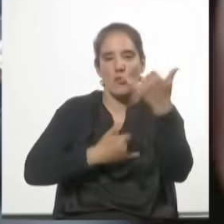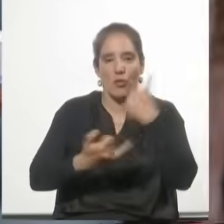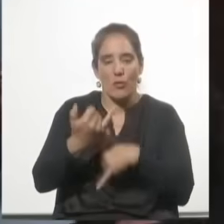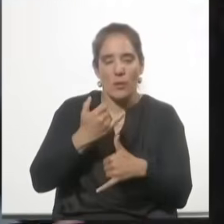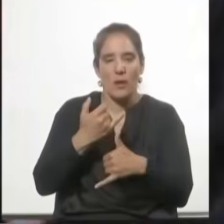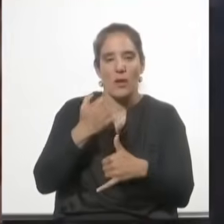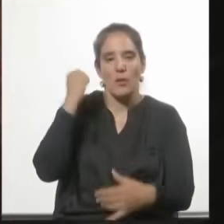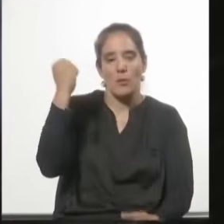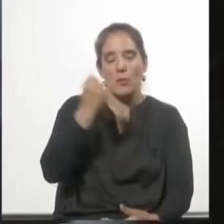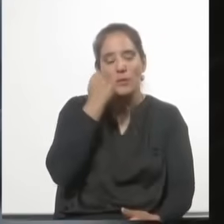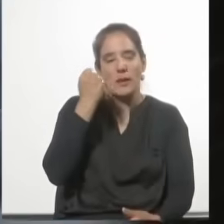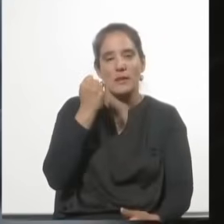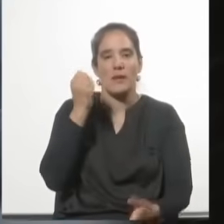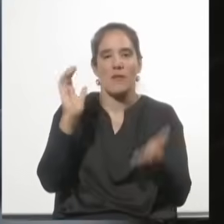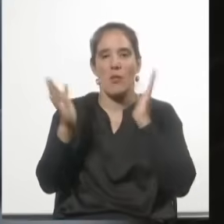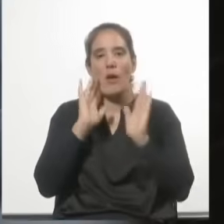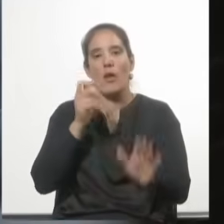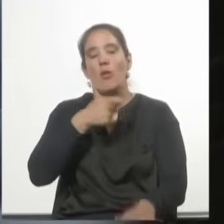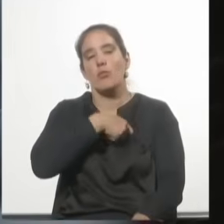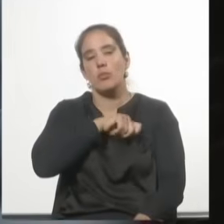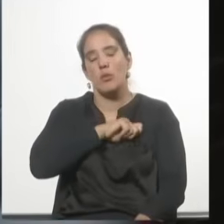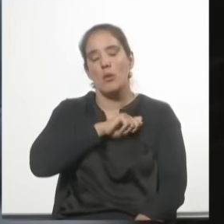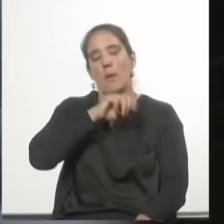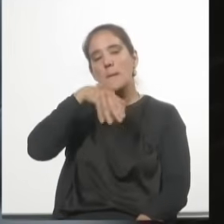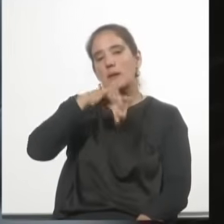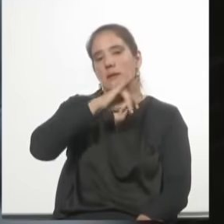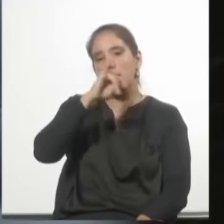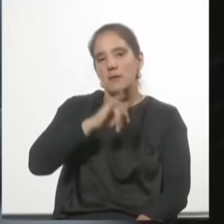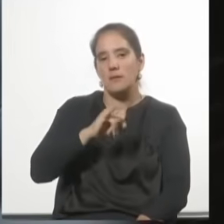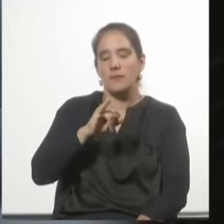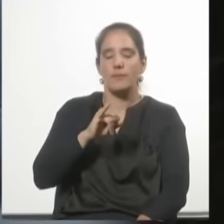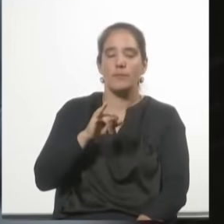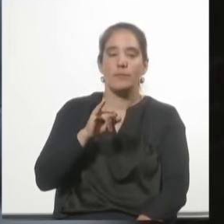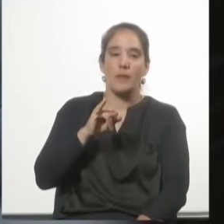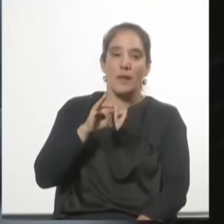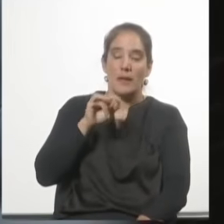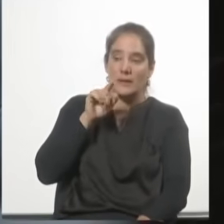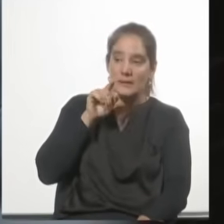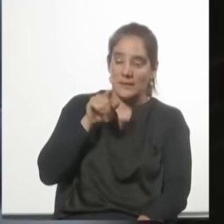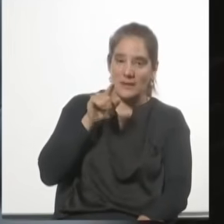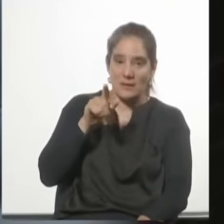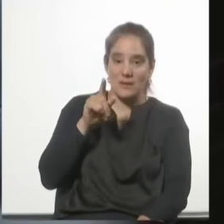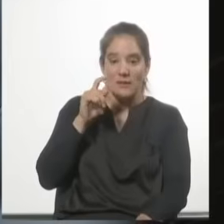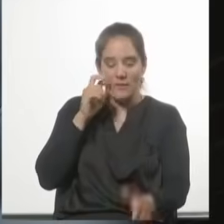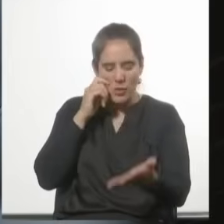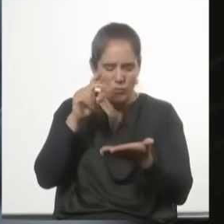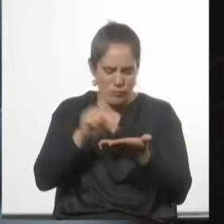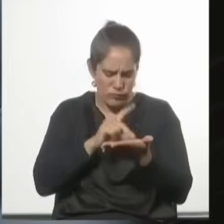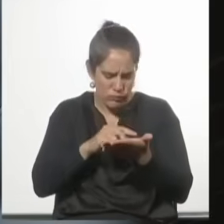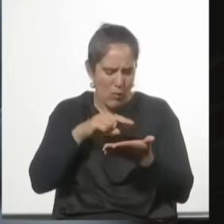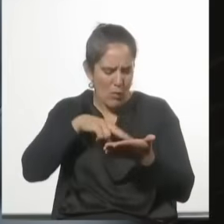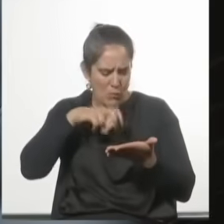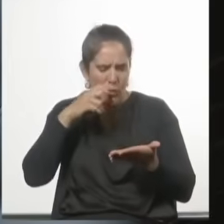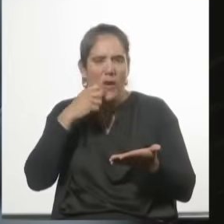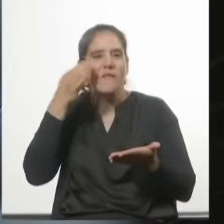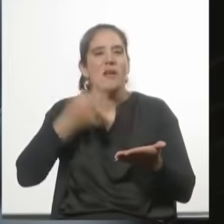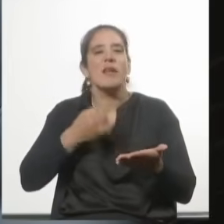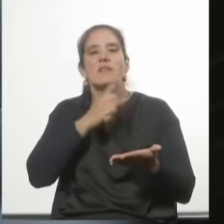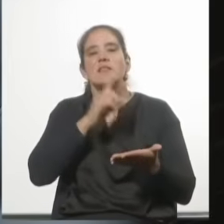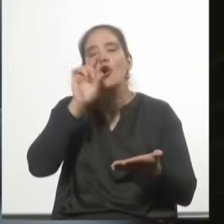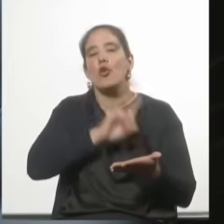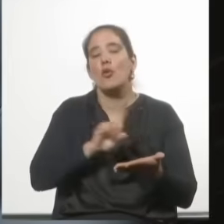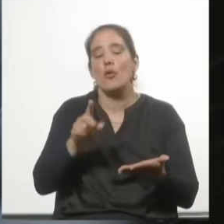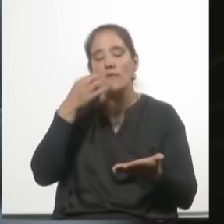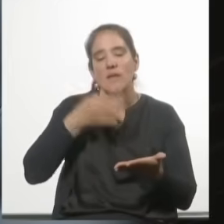notario español, el notario de Madrid Ignacio Martínez Gilvich, quien analizó la validez formal